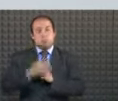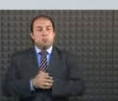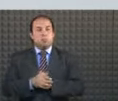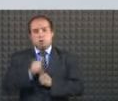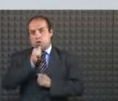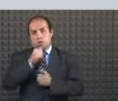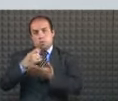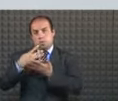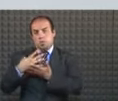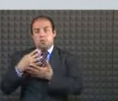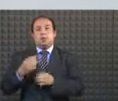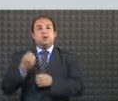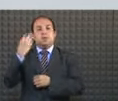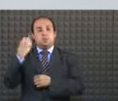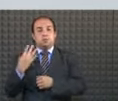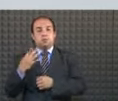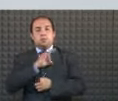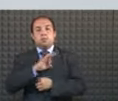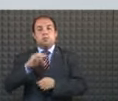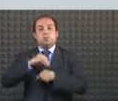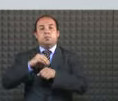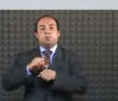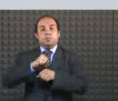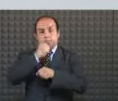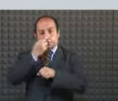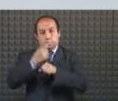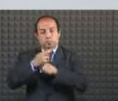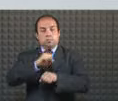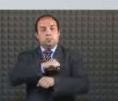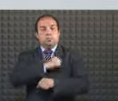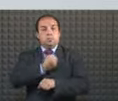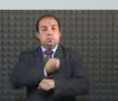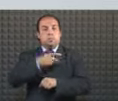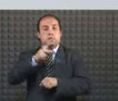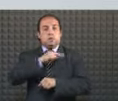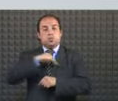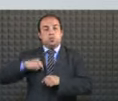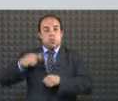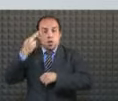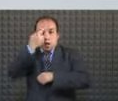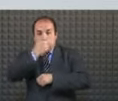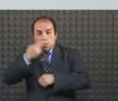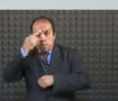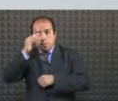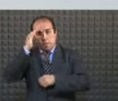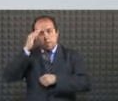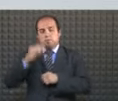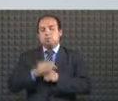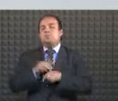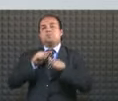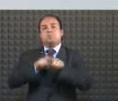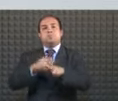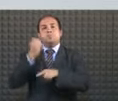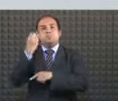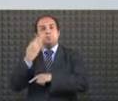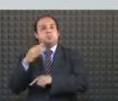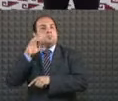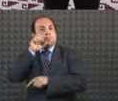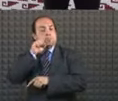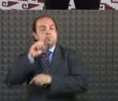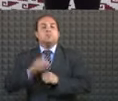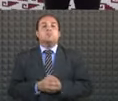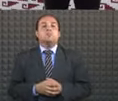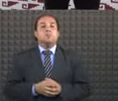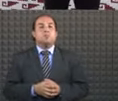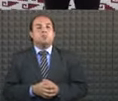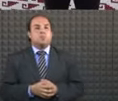no nos llega el semáforo que pueda poner la Secretaría de Salud, pero nosotros con toda la revisión consideramos que estamos en el semáforo naranja. O sea, según